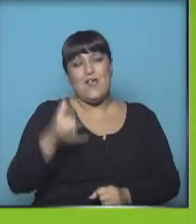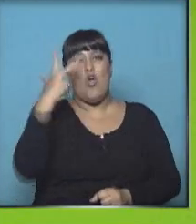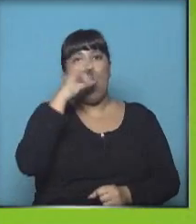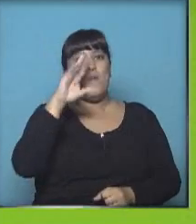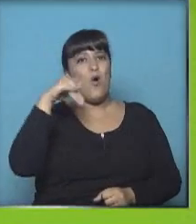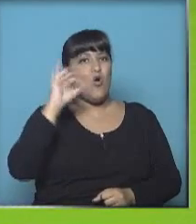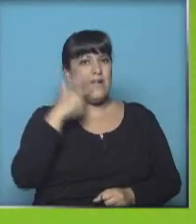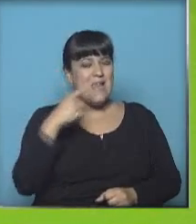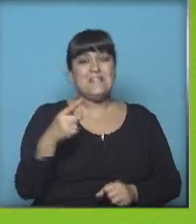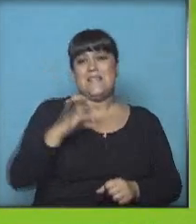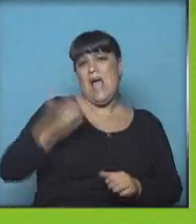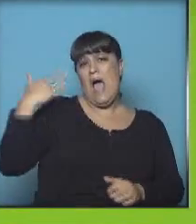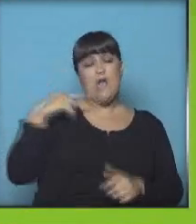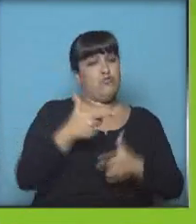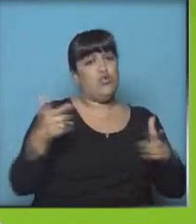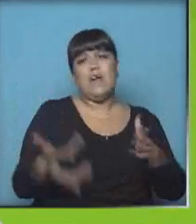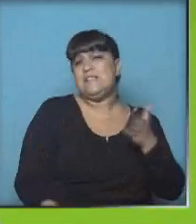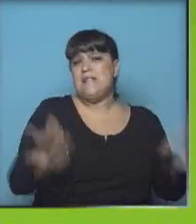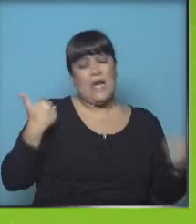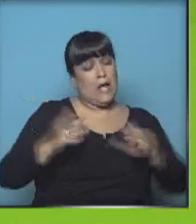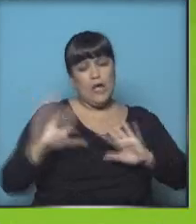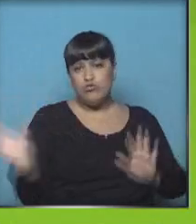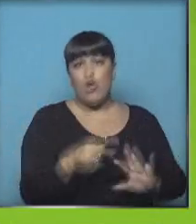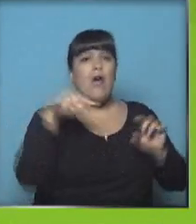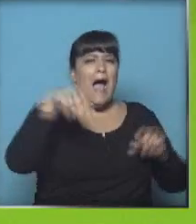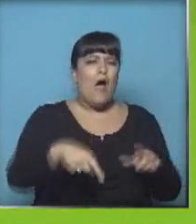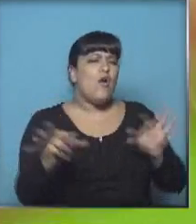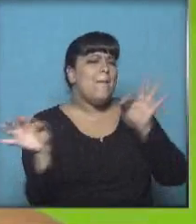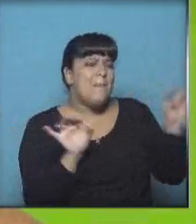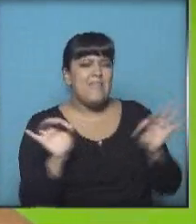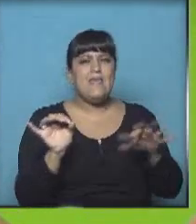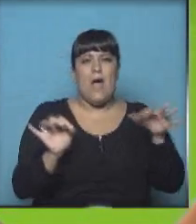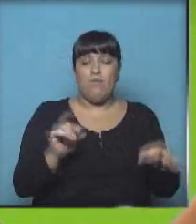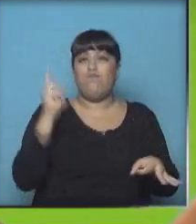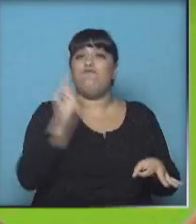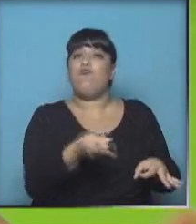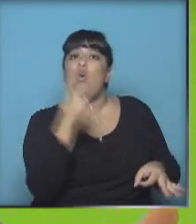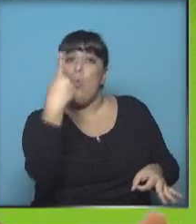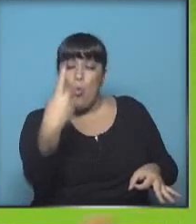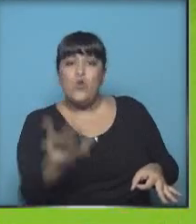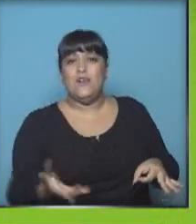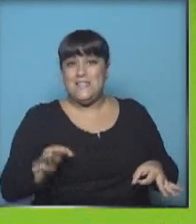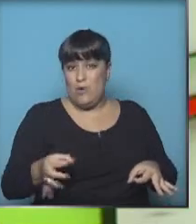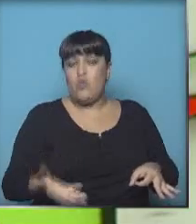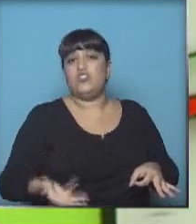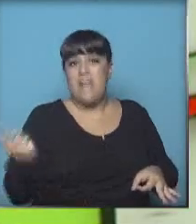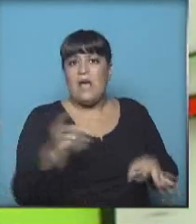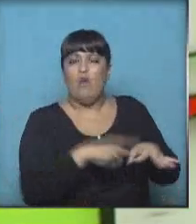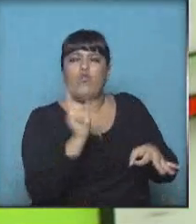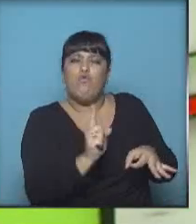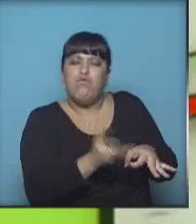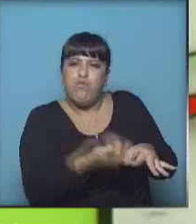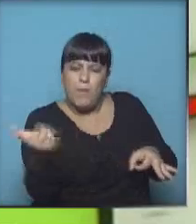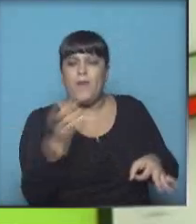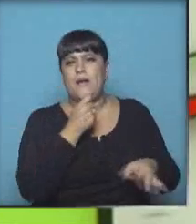en los últimos años. Antes no se sacaba todo y ahora se está justamente tendiendo a preservar, aunque sea un ovario, para si la mujer esta situación. Es una